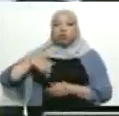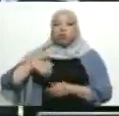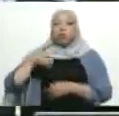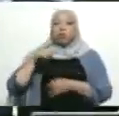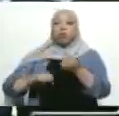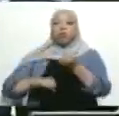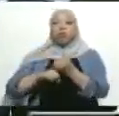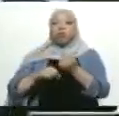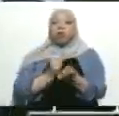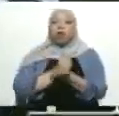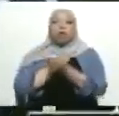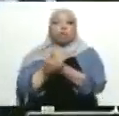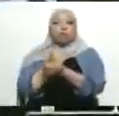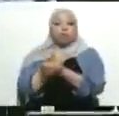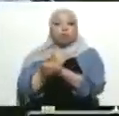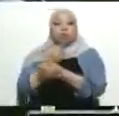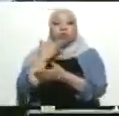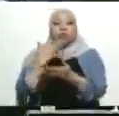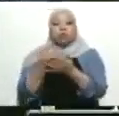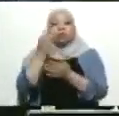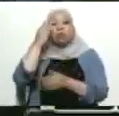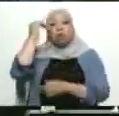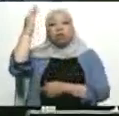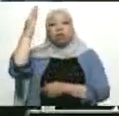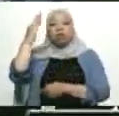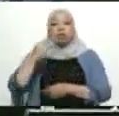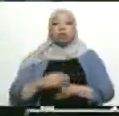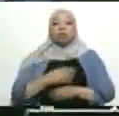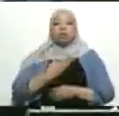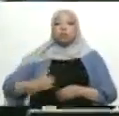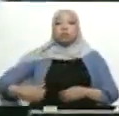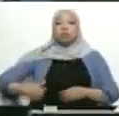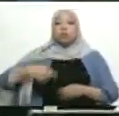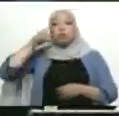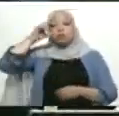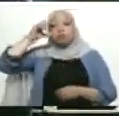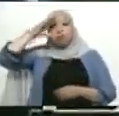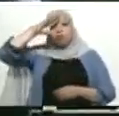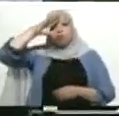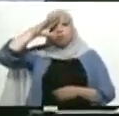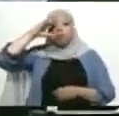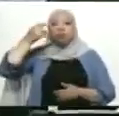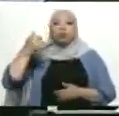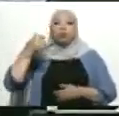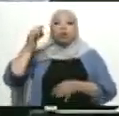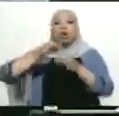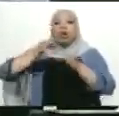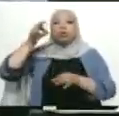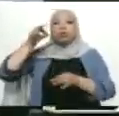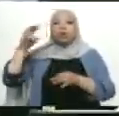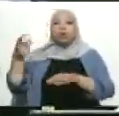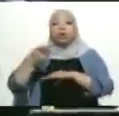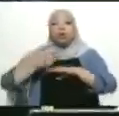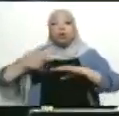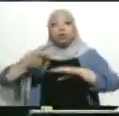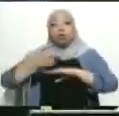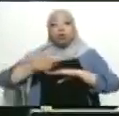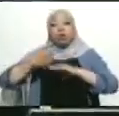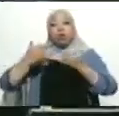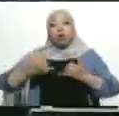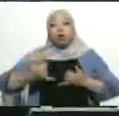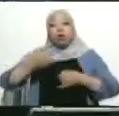ellos, amor. Gracias a Dios, llegó el presidente Petro. Y que tenga éxito en el gobierno. Porque el